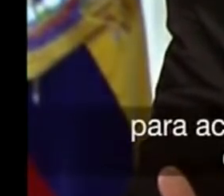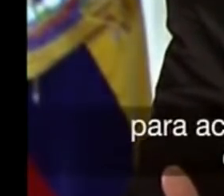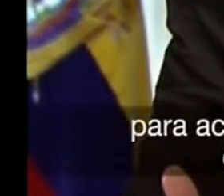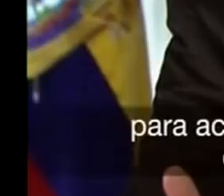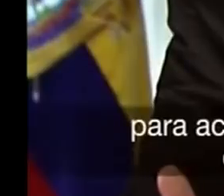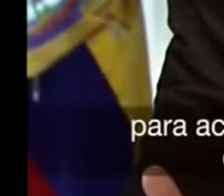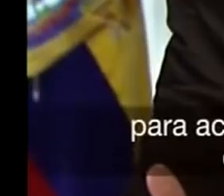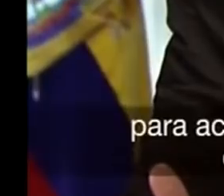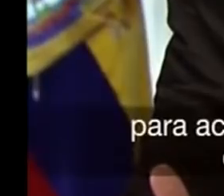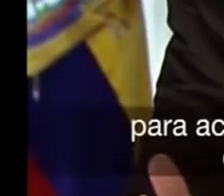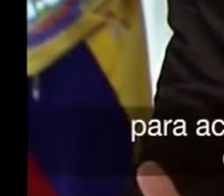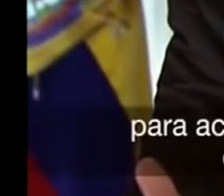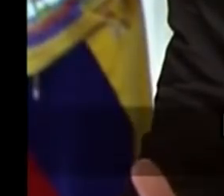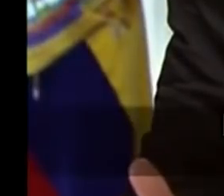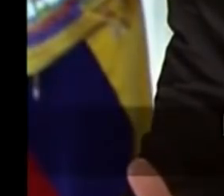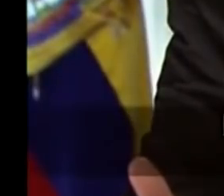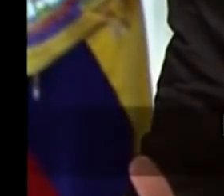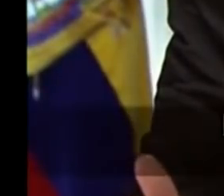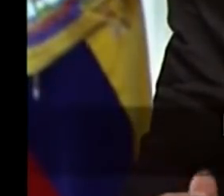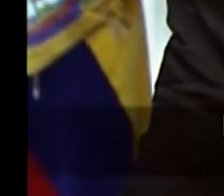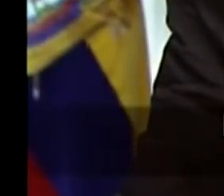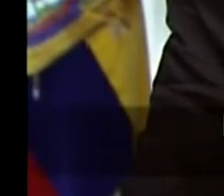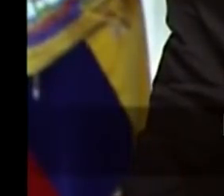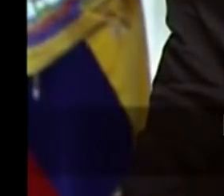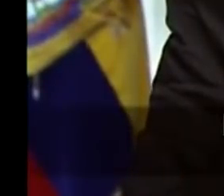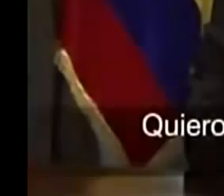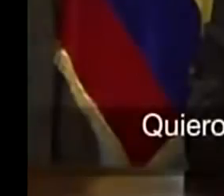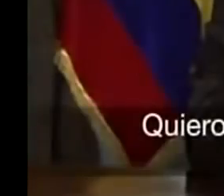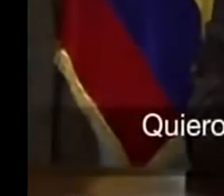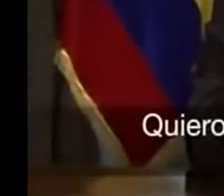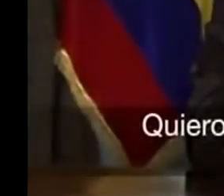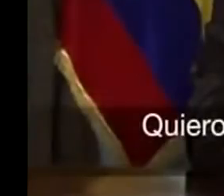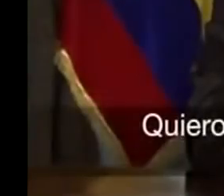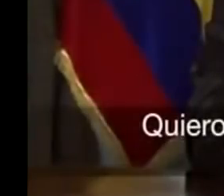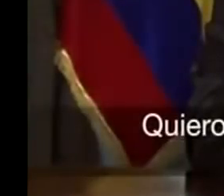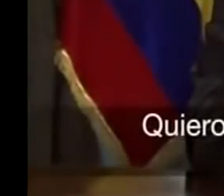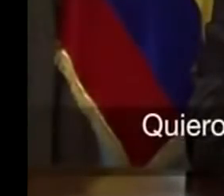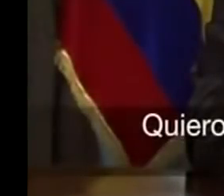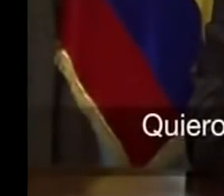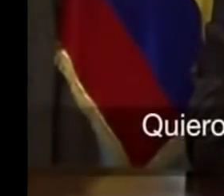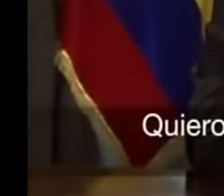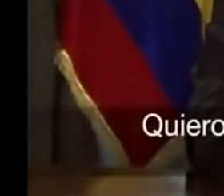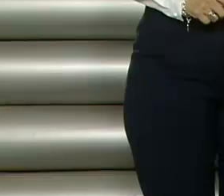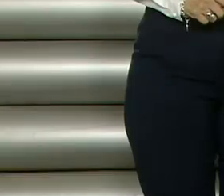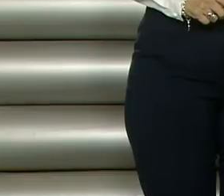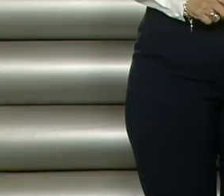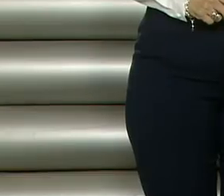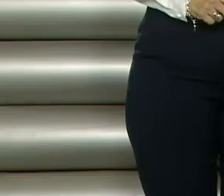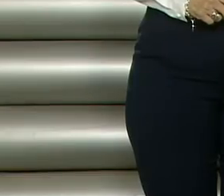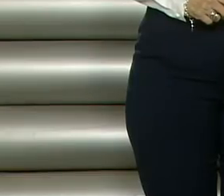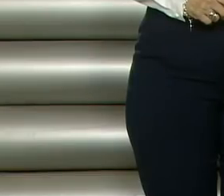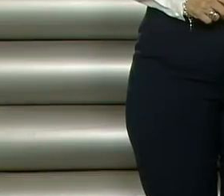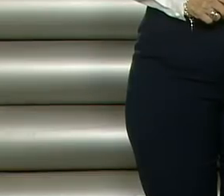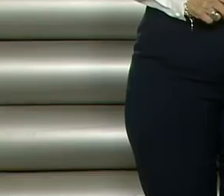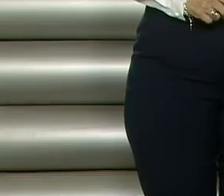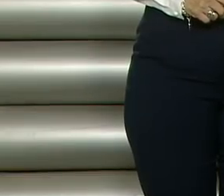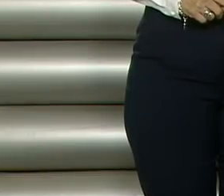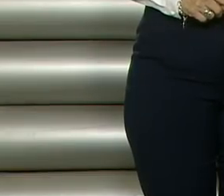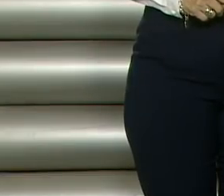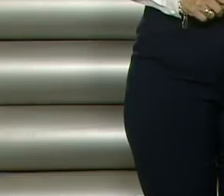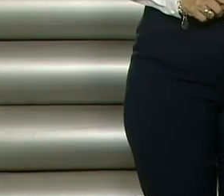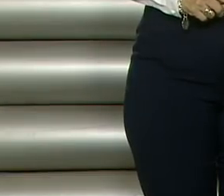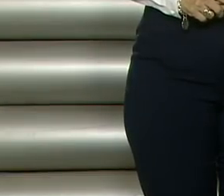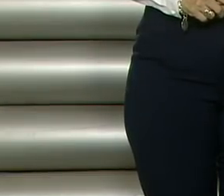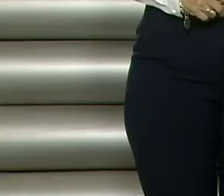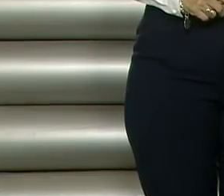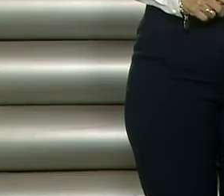solidaridad e informarles lo que estamos haciendo desde el gobierno. Informó Julio César Saona. El ministro del Interior,